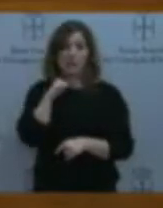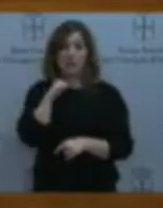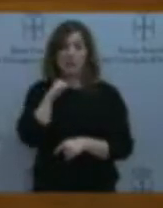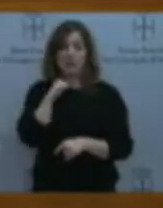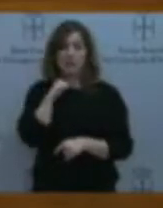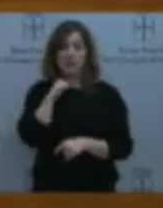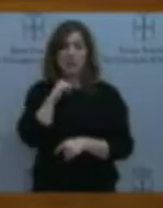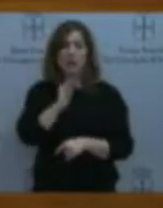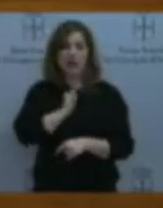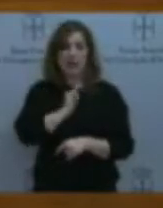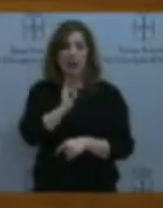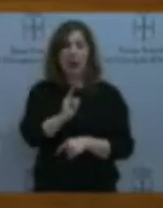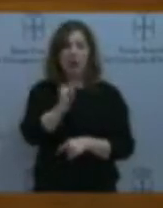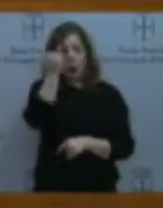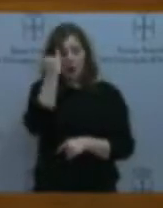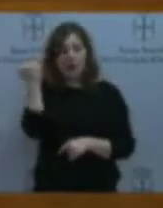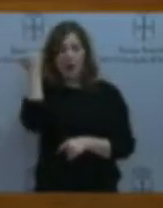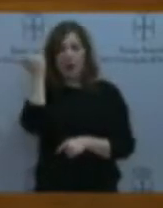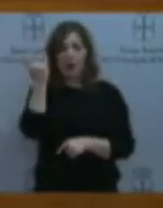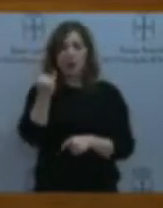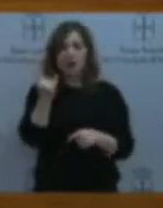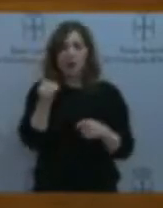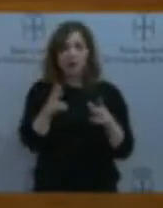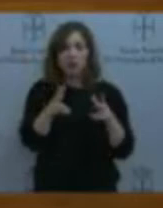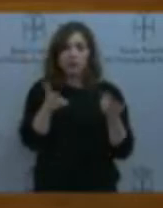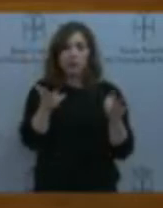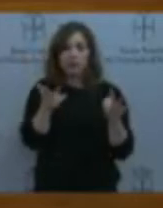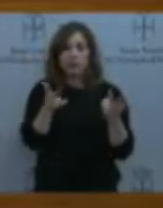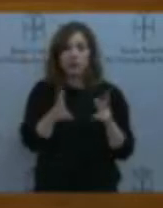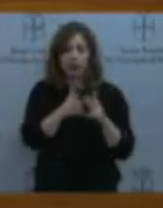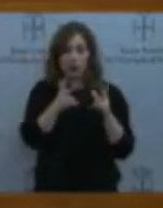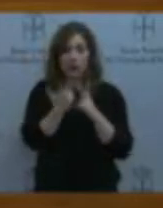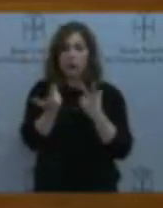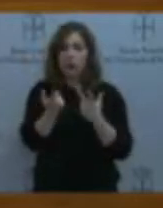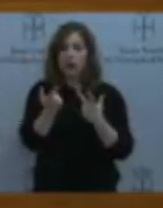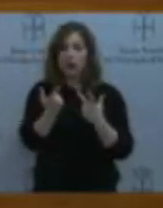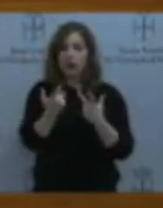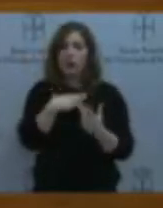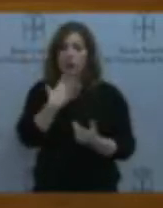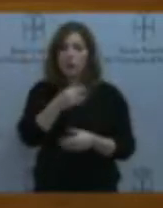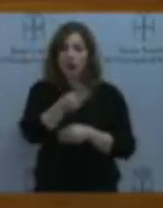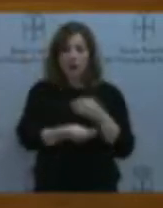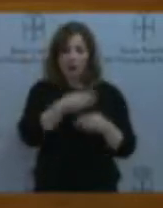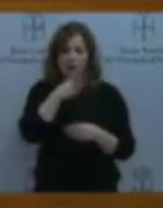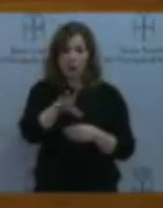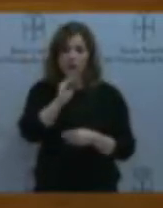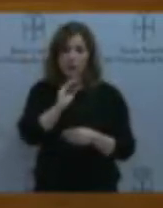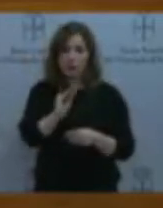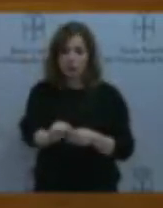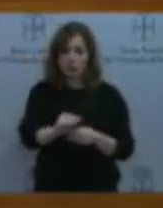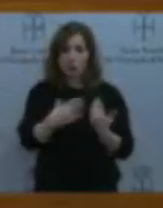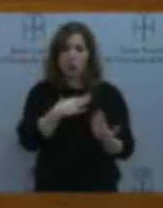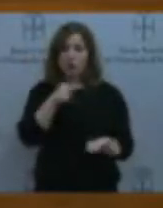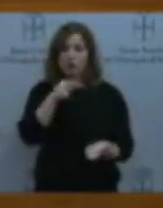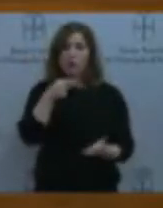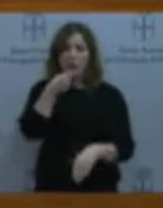con una idea de sociedad e incluso dicen de nación, que quieren la solidaridad para ella, para su propia nación. Y eso se puede imponer.